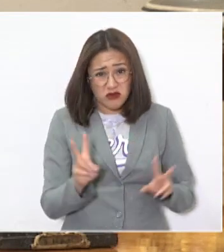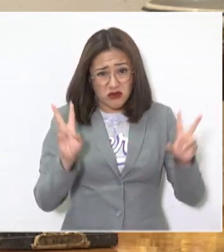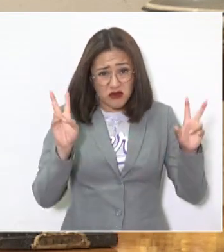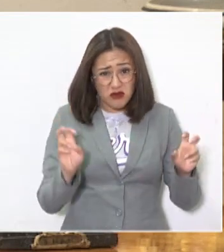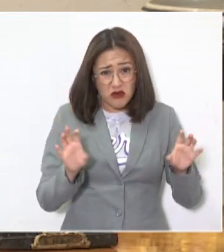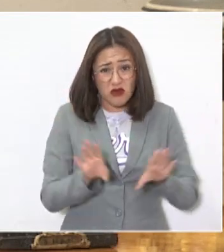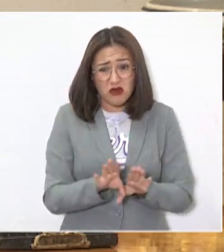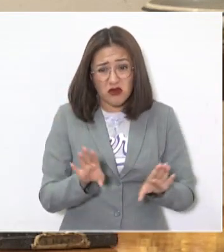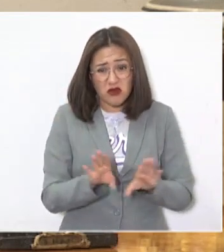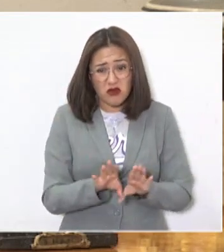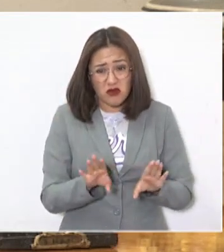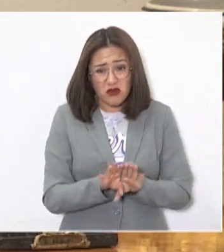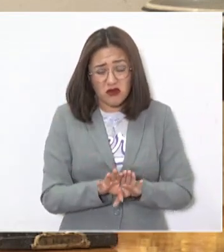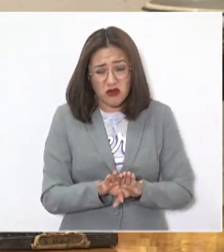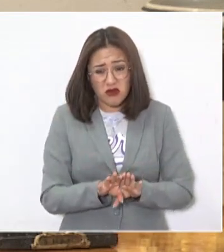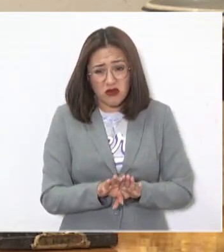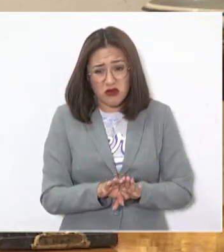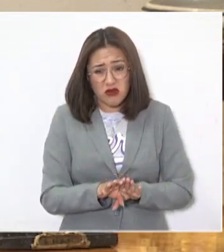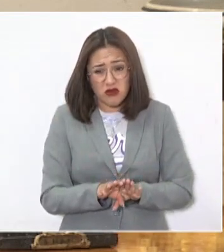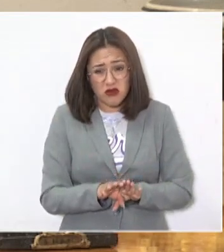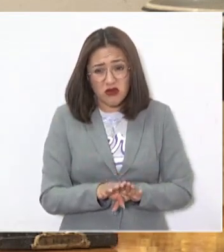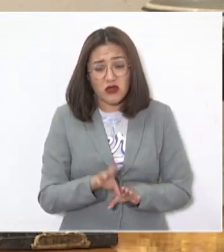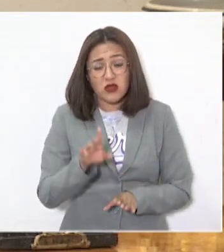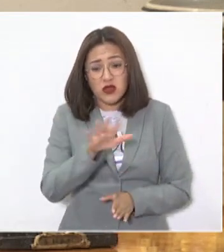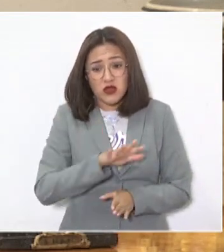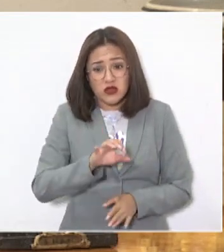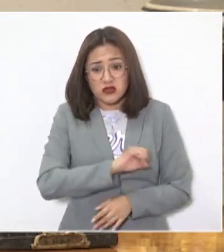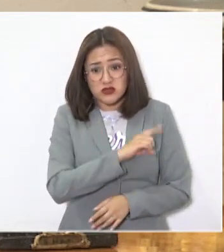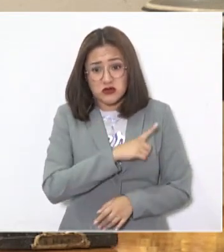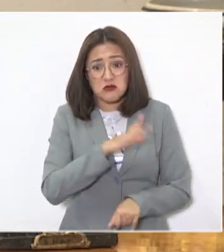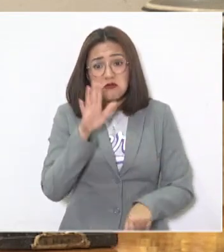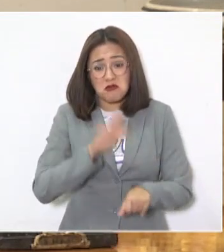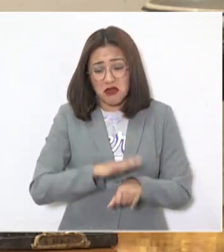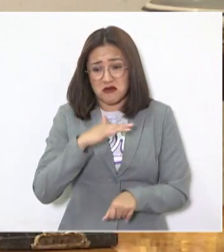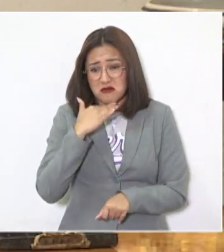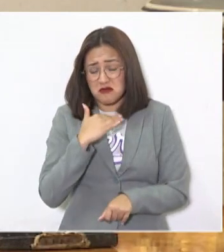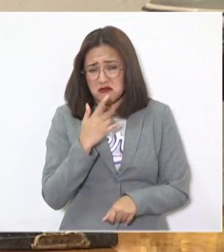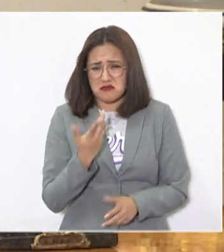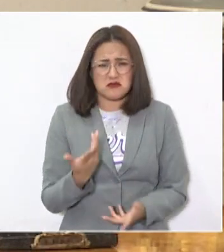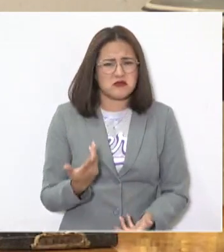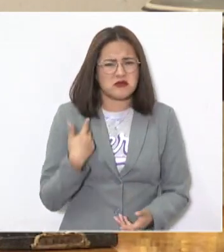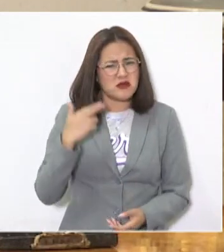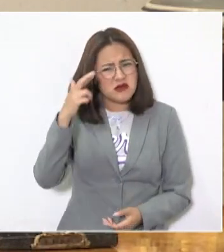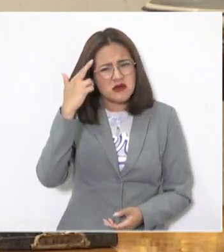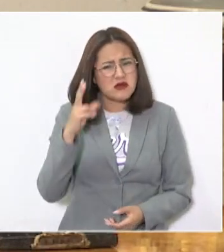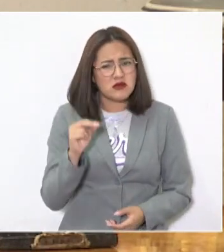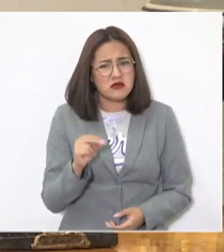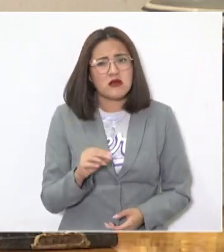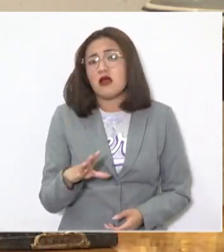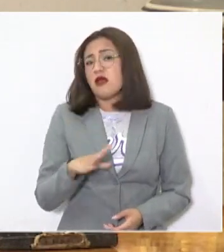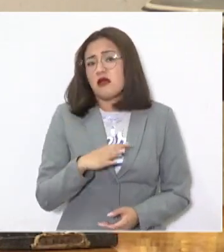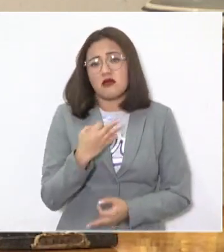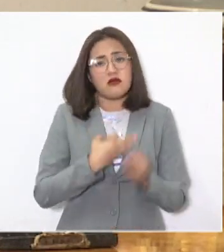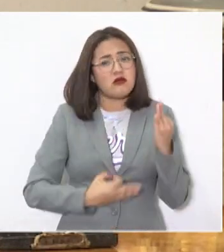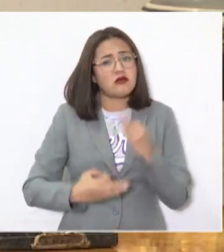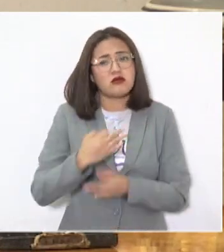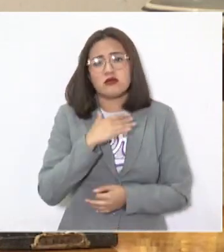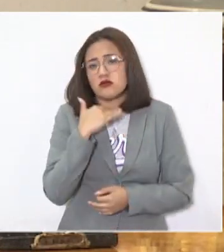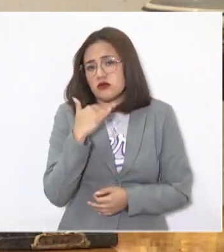sobre ser el área de salud del lugar donde más corrupción ha habido. Hay corrupción en todos